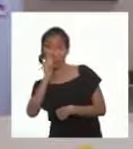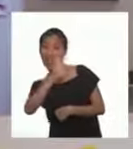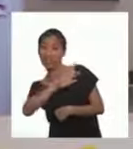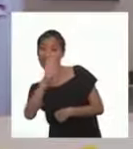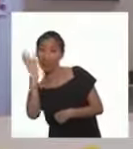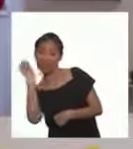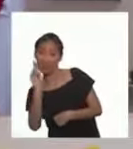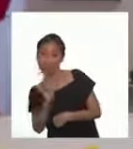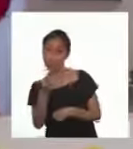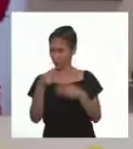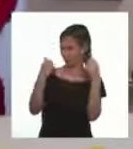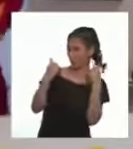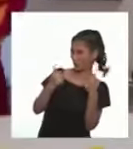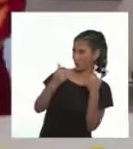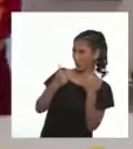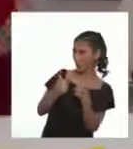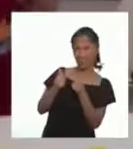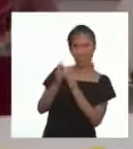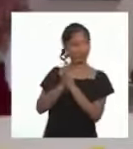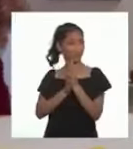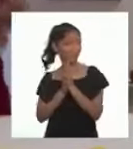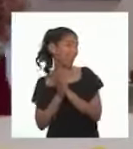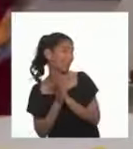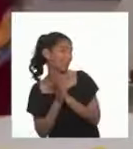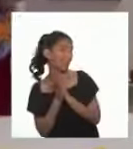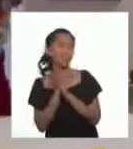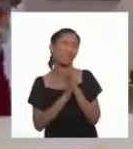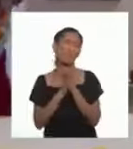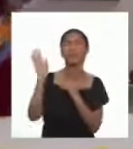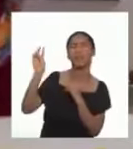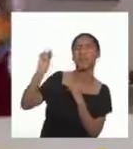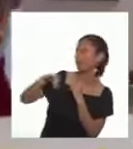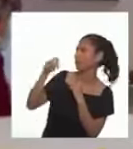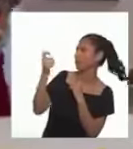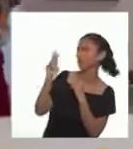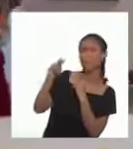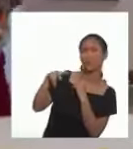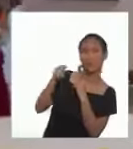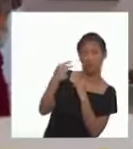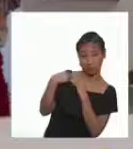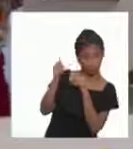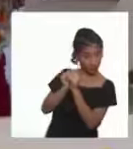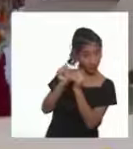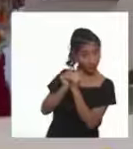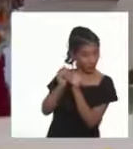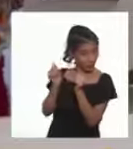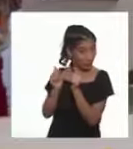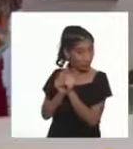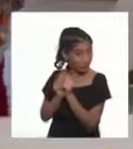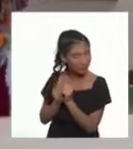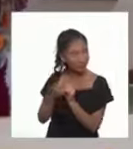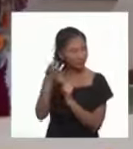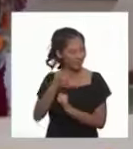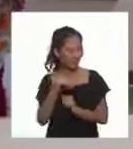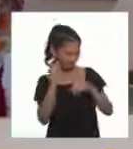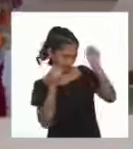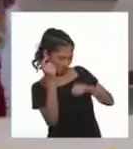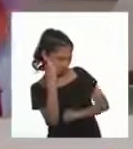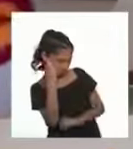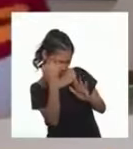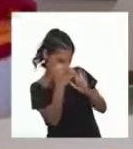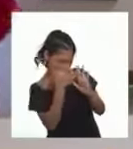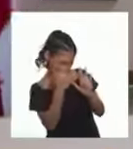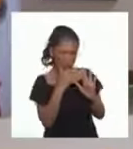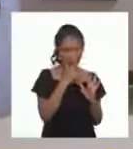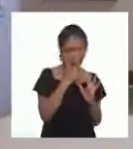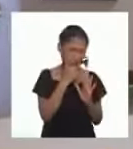¡Sí! ¡Muy bien, Calcetín! ¡Ay! Martina, tú también me acompañas, ¿verdad? ¡Claro que sí! Voy a pensar qué dibujo.